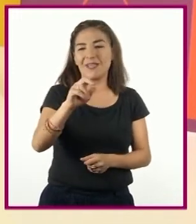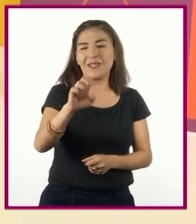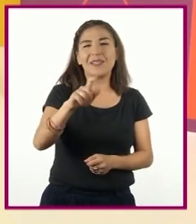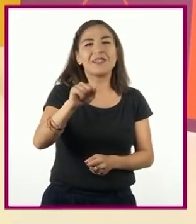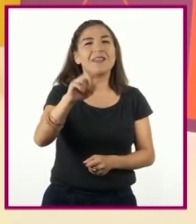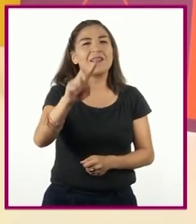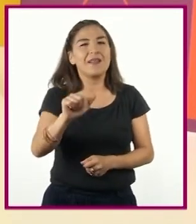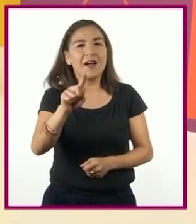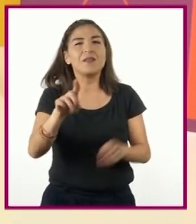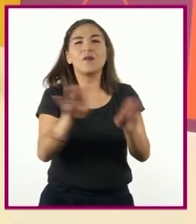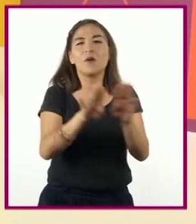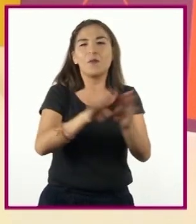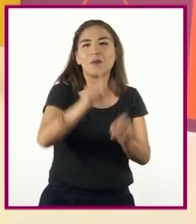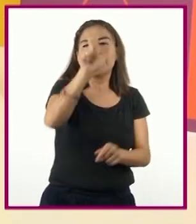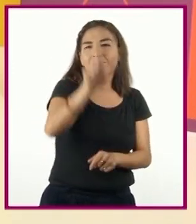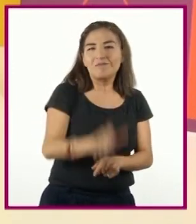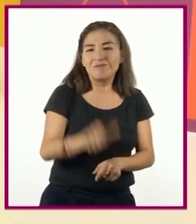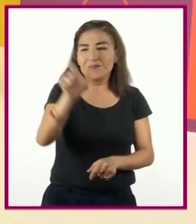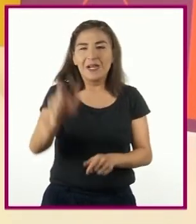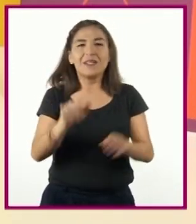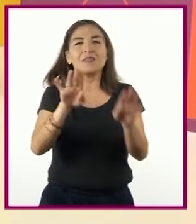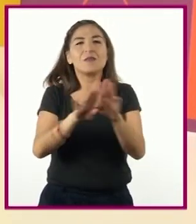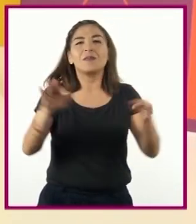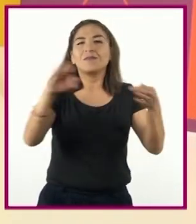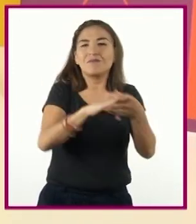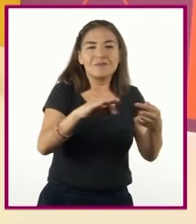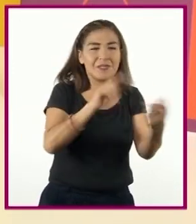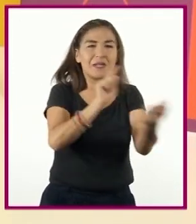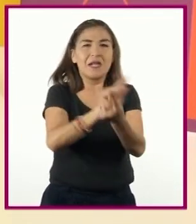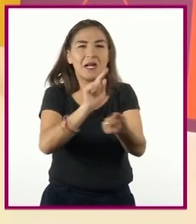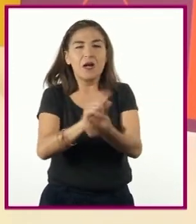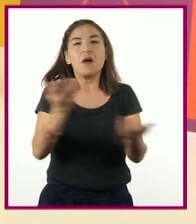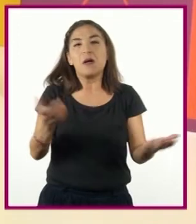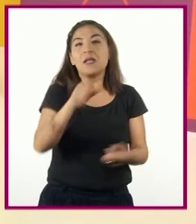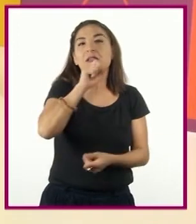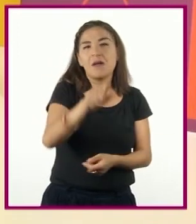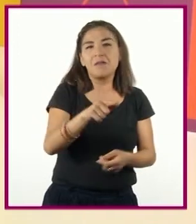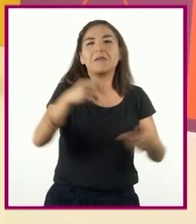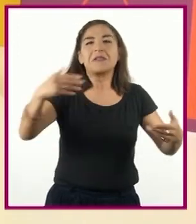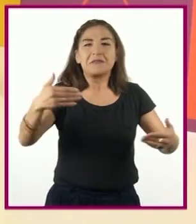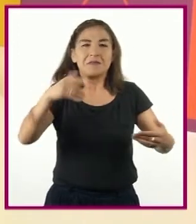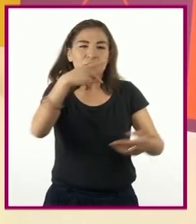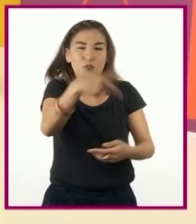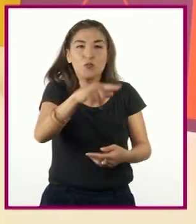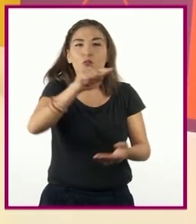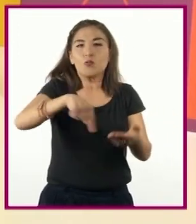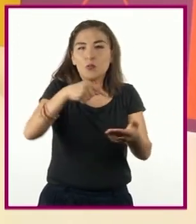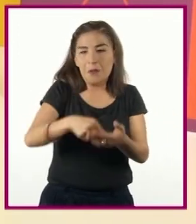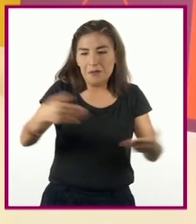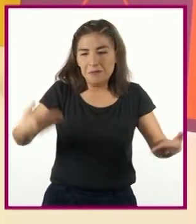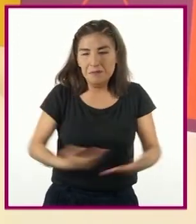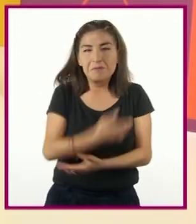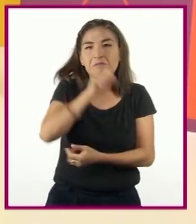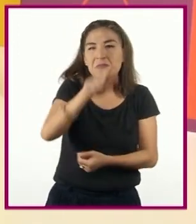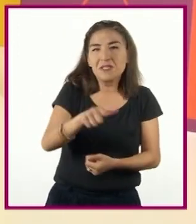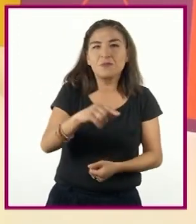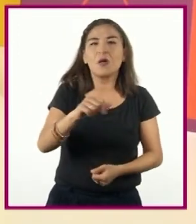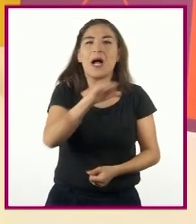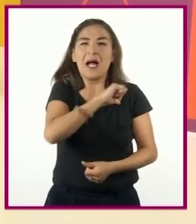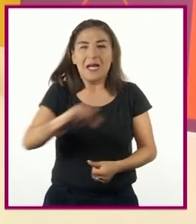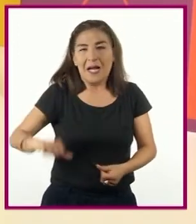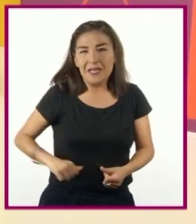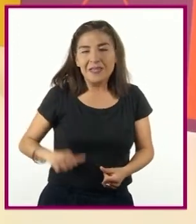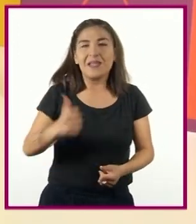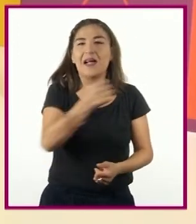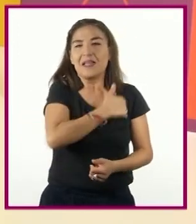por la interacción constante y cercana o simplemente por haber nacido en determinado municipio o alcaldía, estado